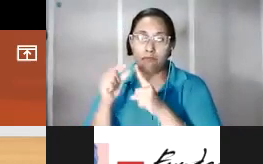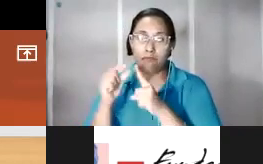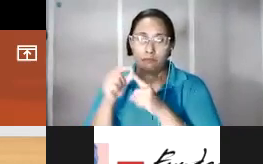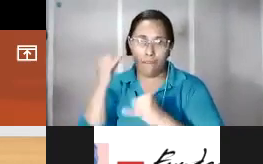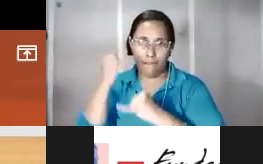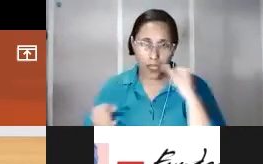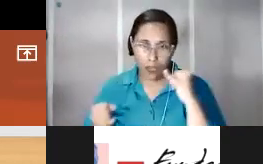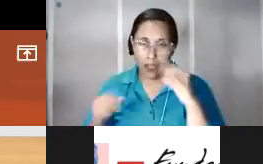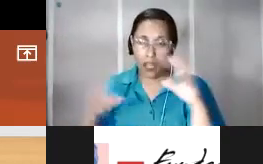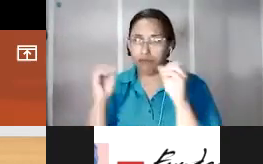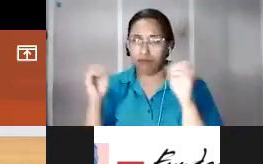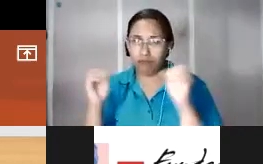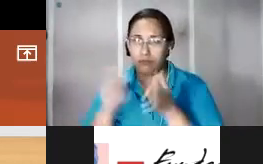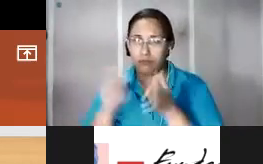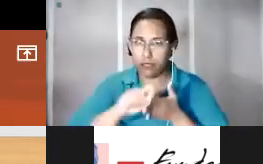en piedra,